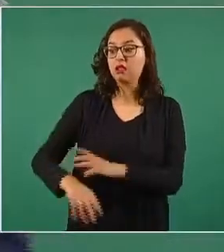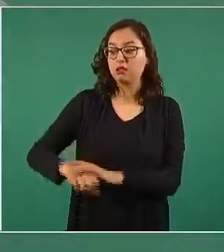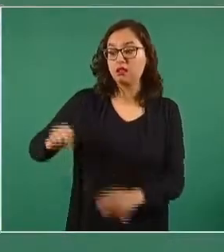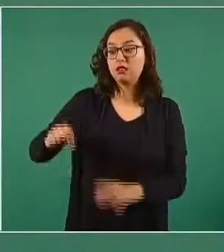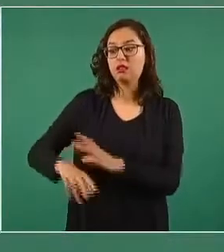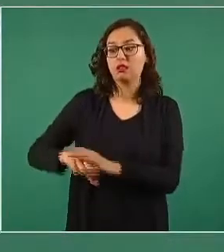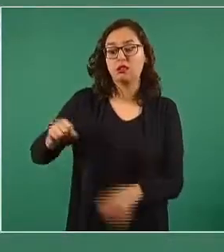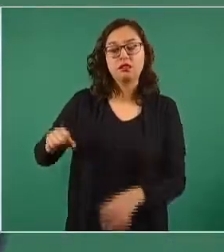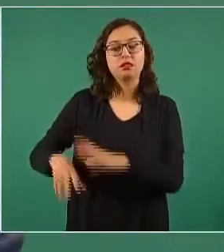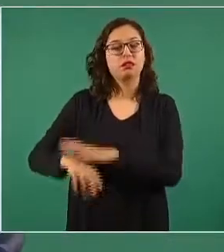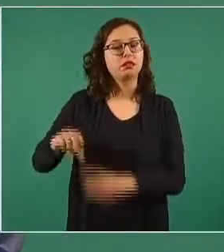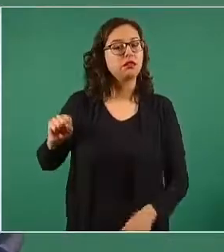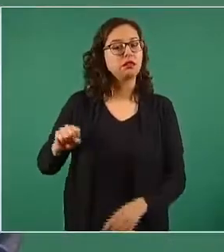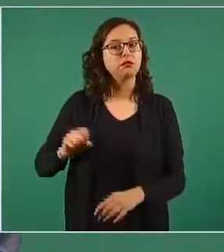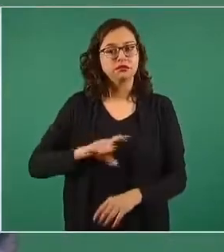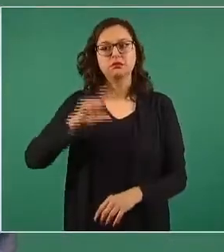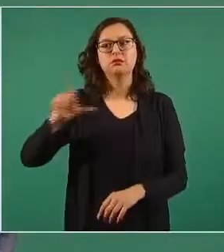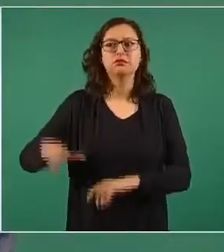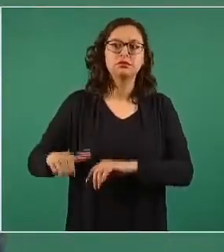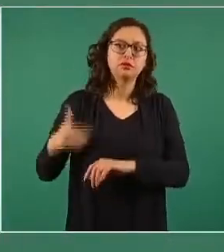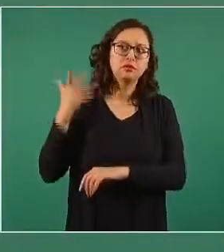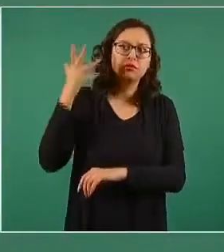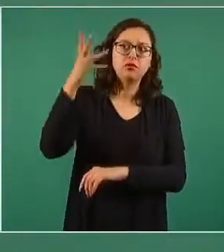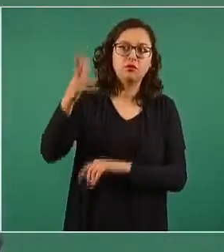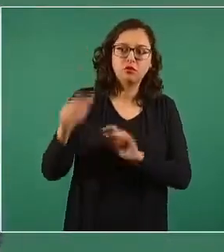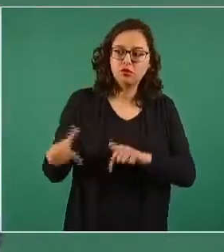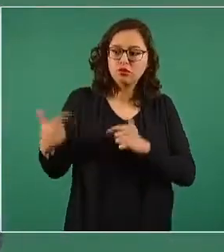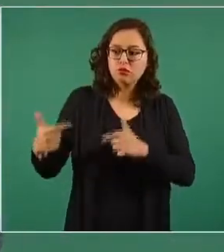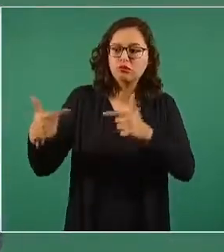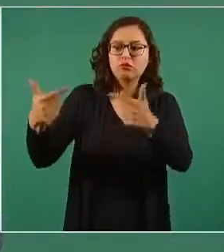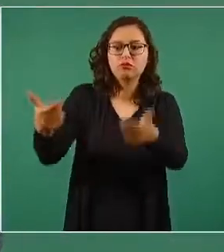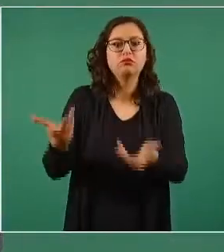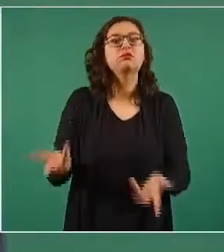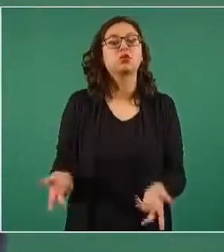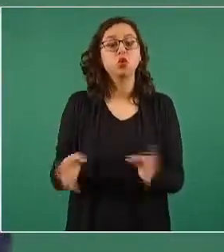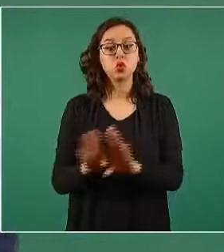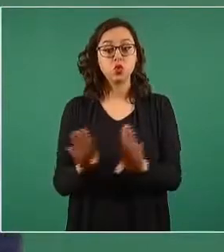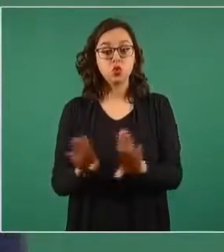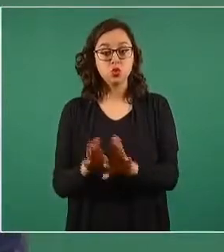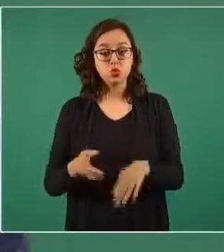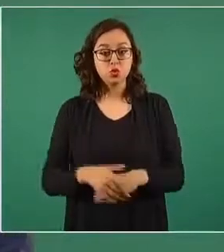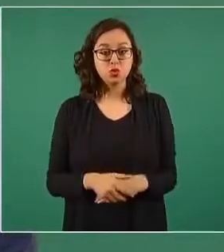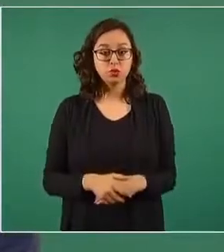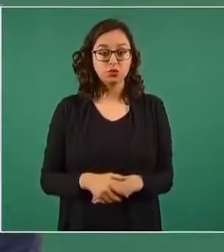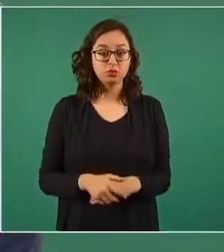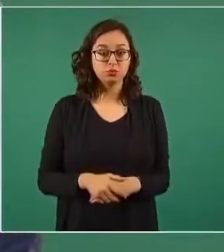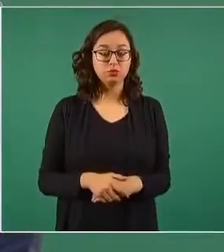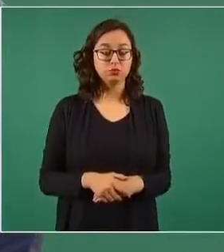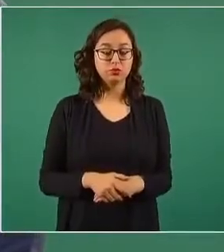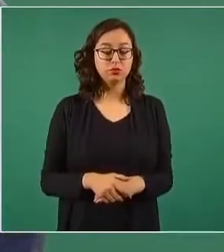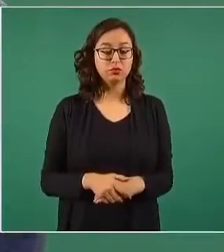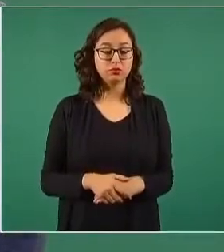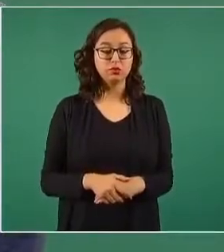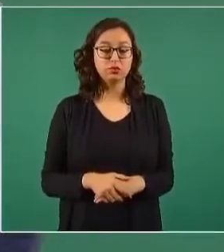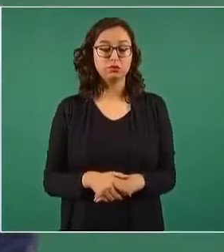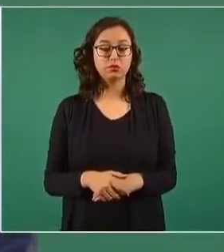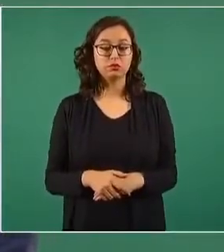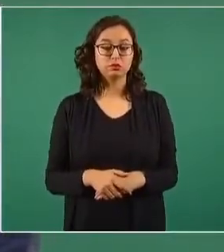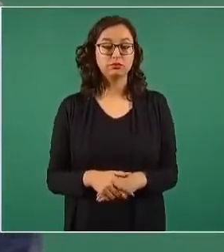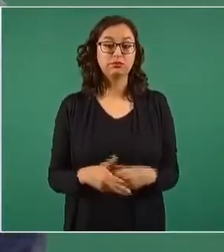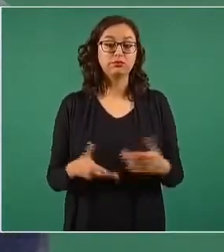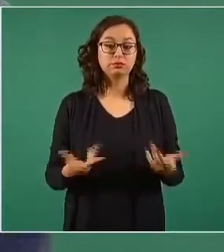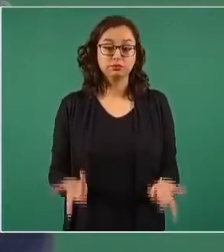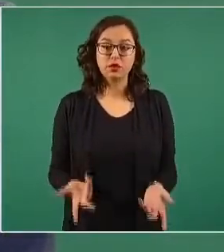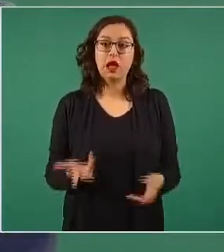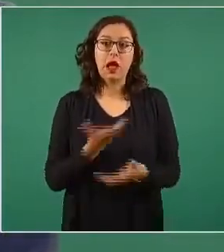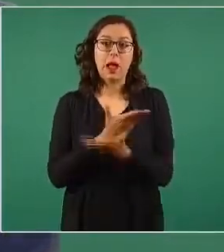¿Y qué les dejamos a las nuevas generaciones? Además de el